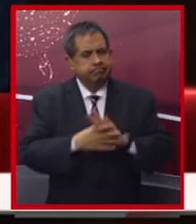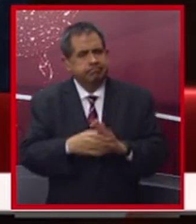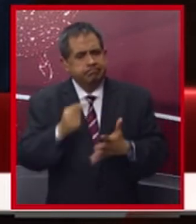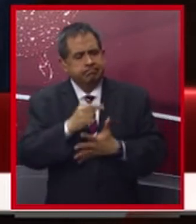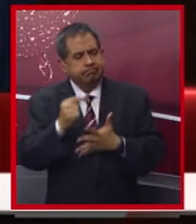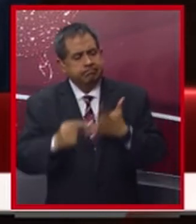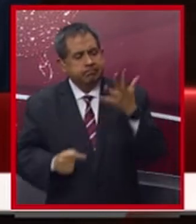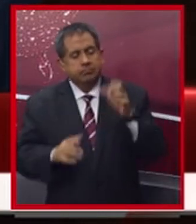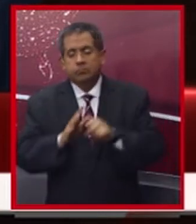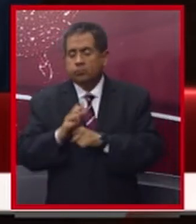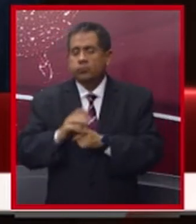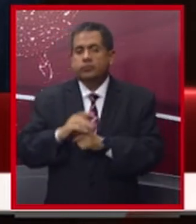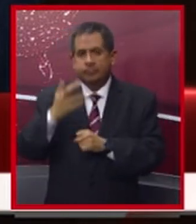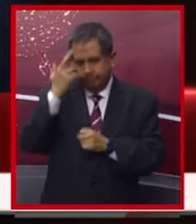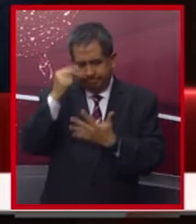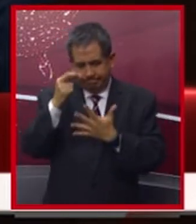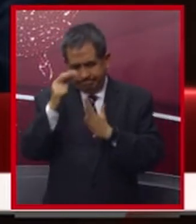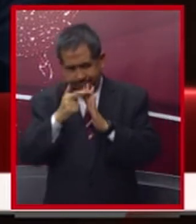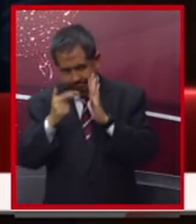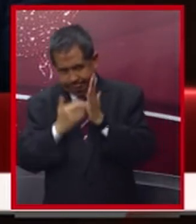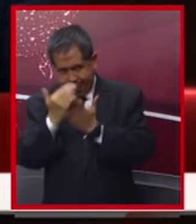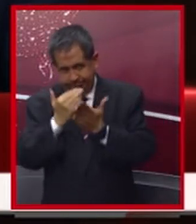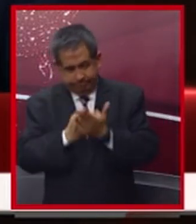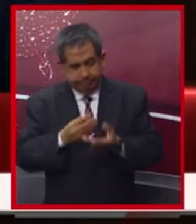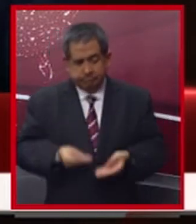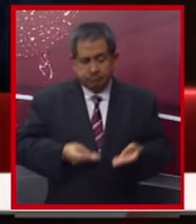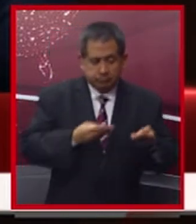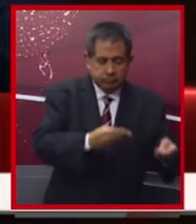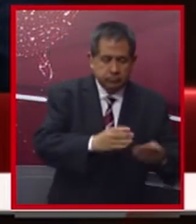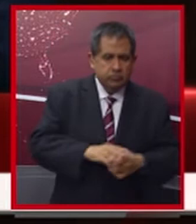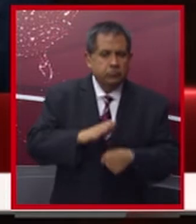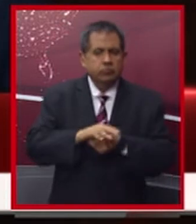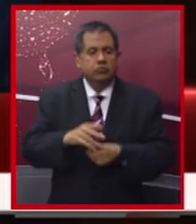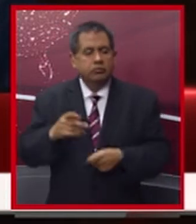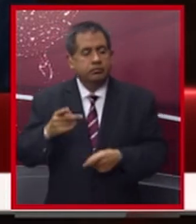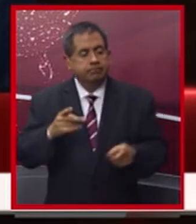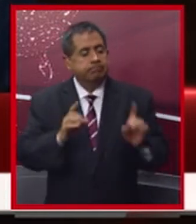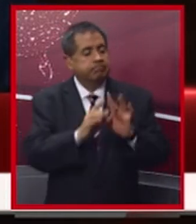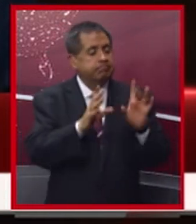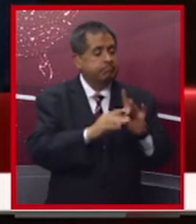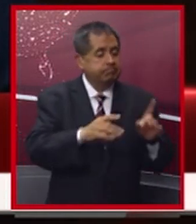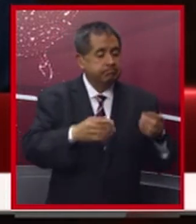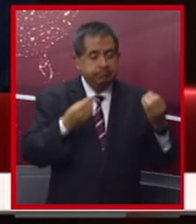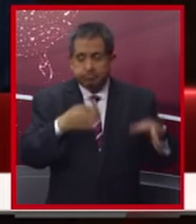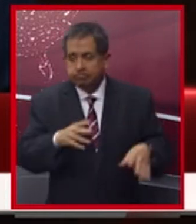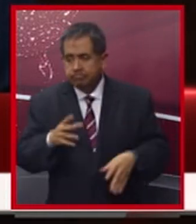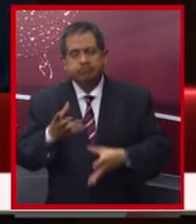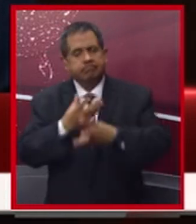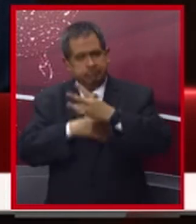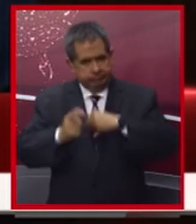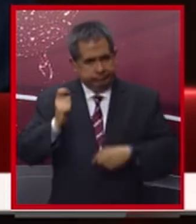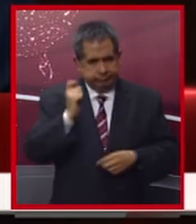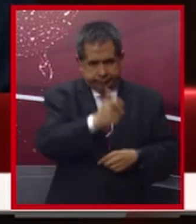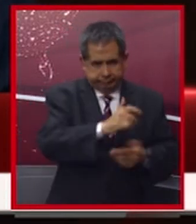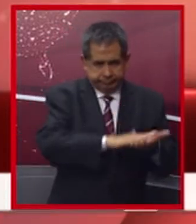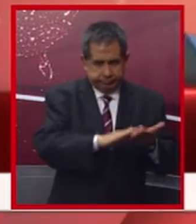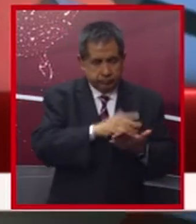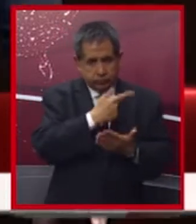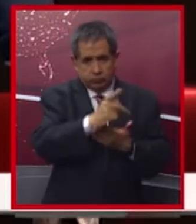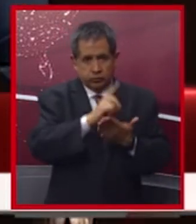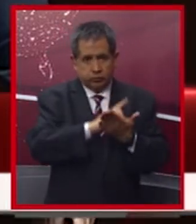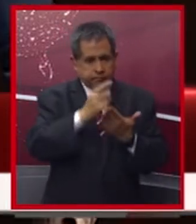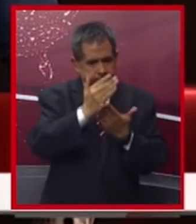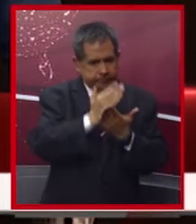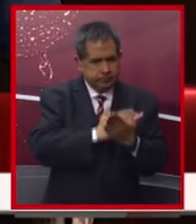de los términos y condiciones del servicio, políticas de compensación y el listado de los derechos de los